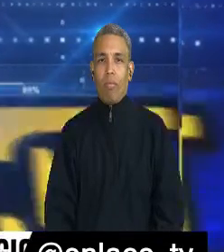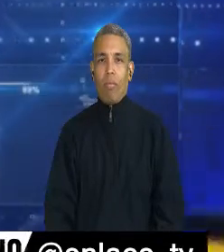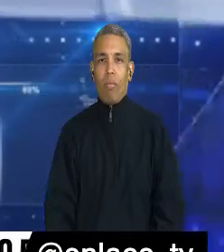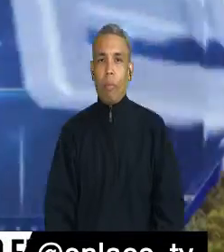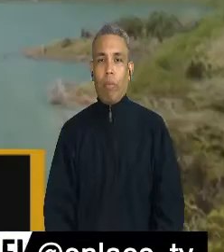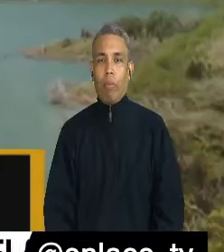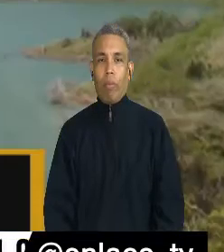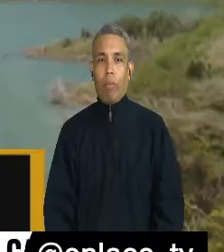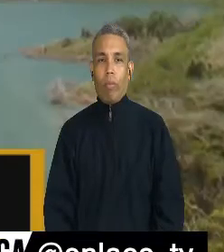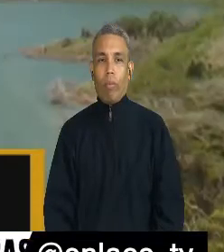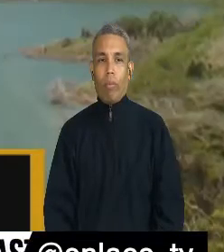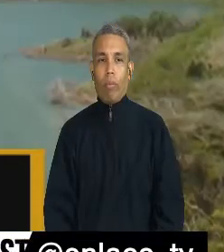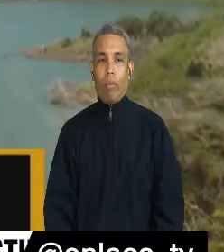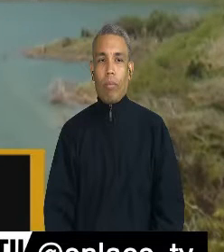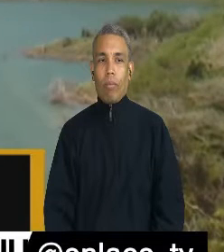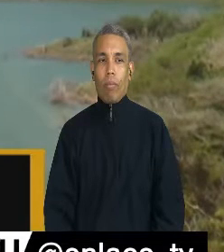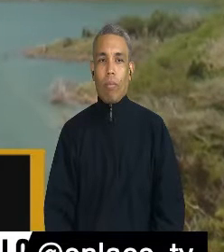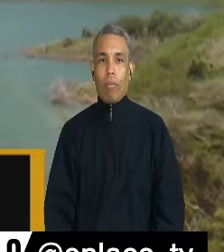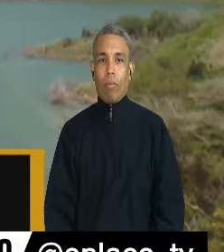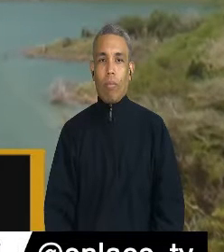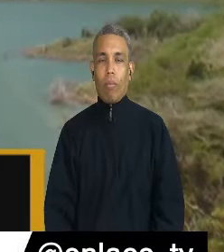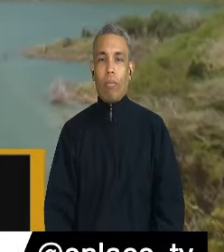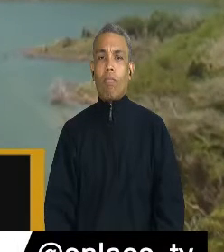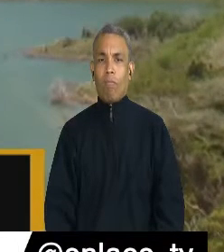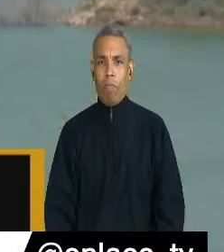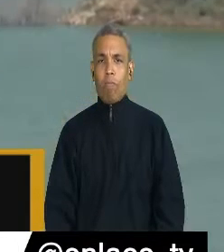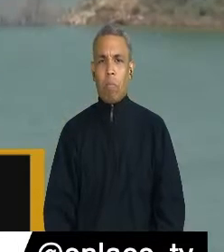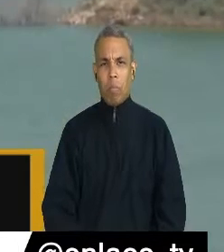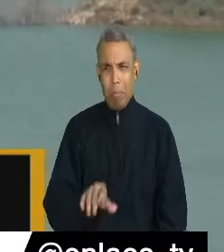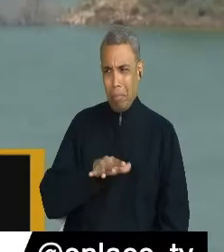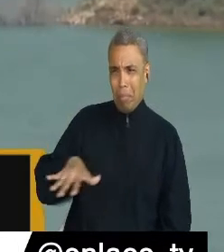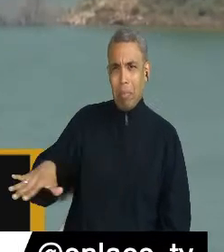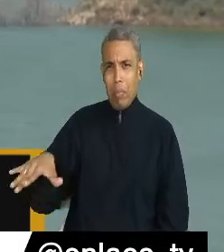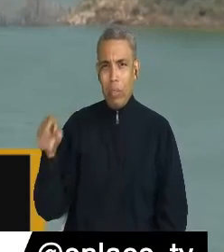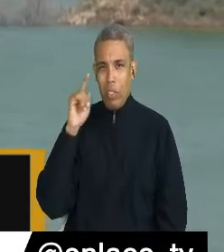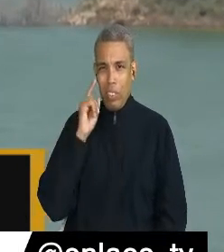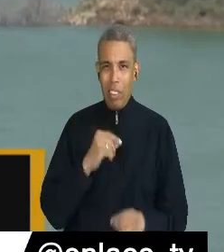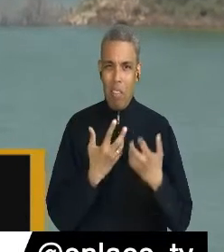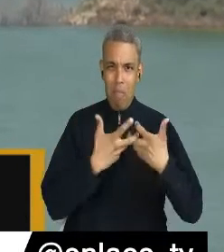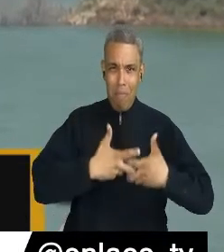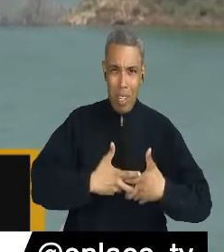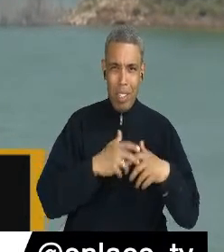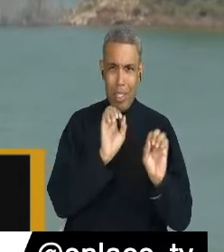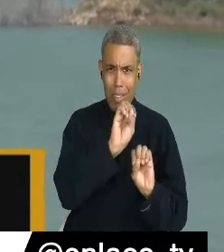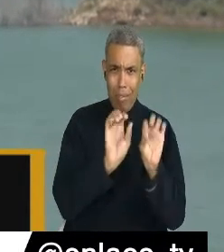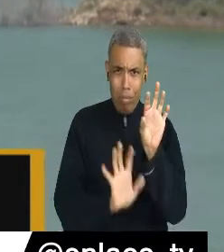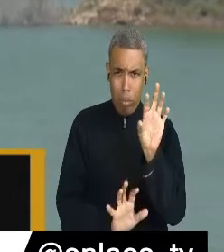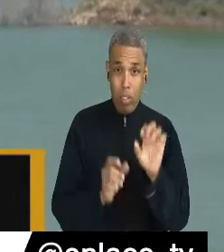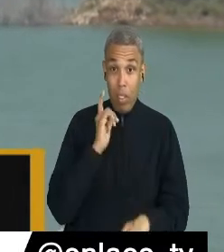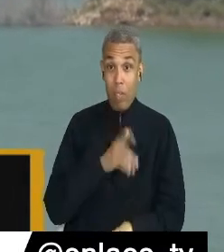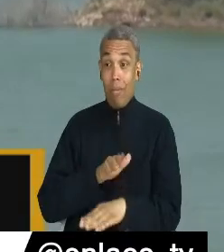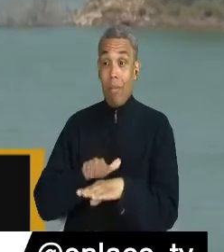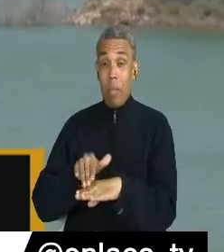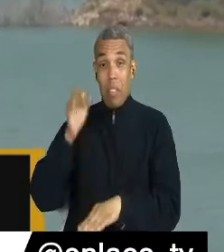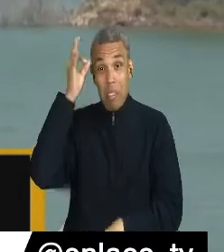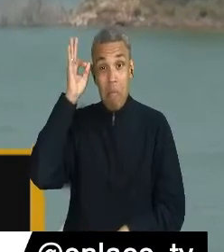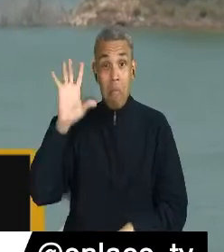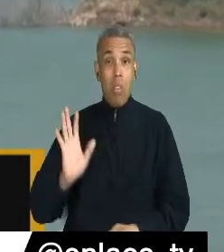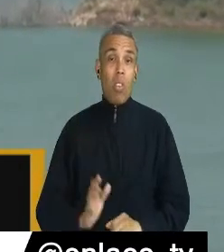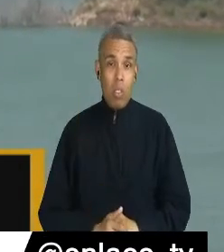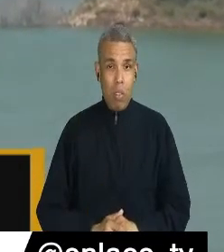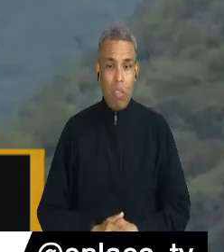autoridades y comunidades aledañas al embalse de tu pu coro de la central hidroeléctrica sogamoso ya fueron advertidos de un posible vertimiento que se